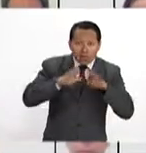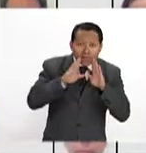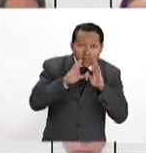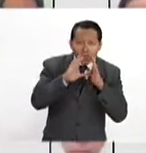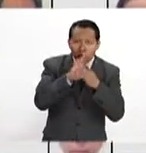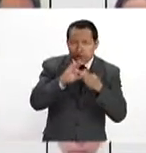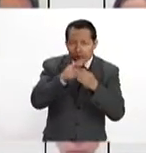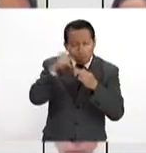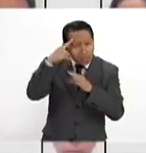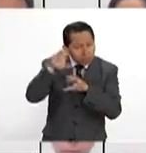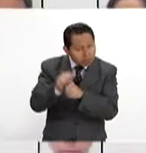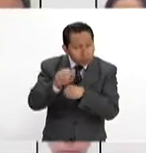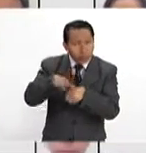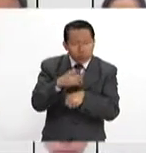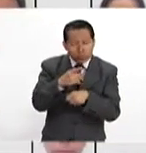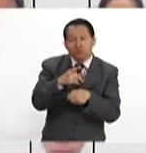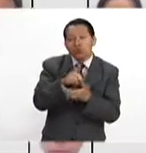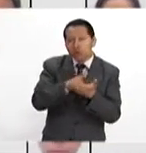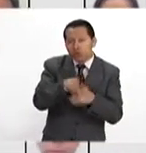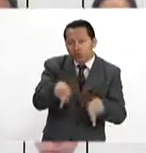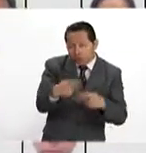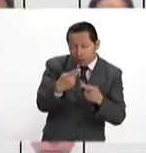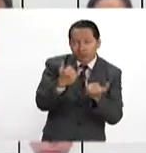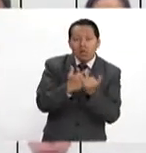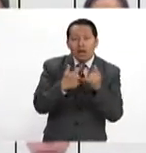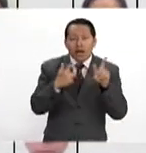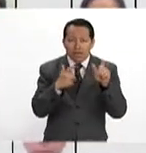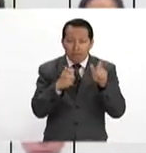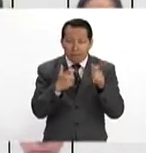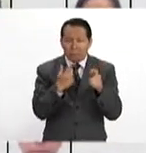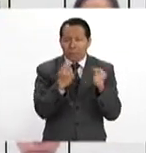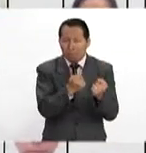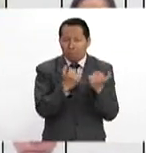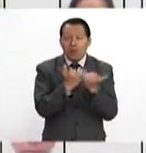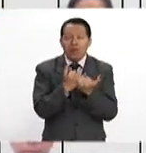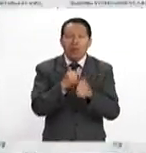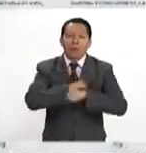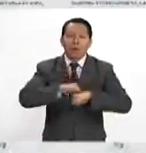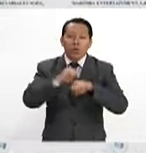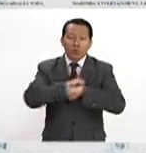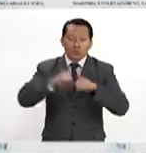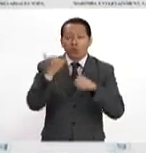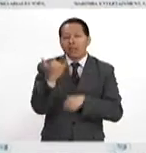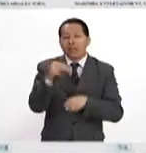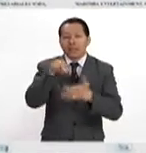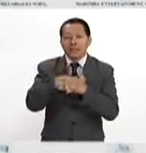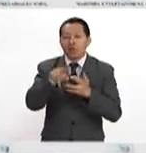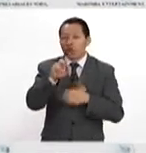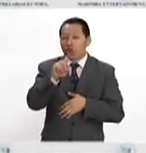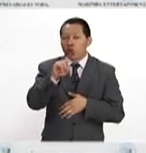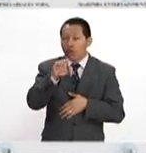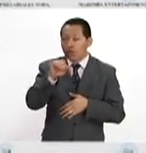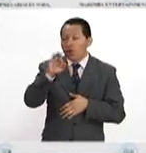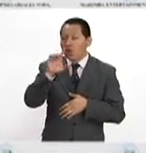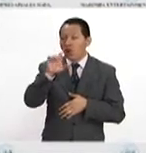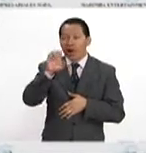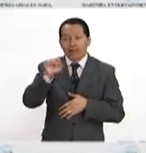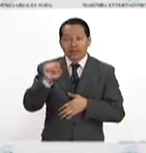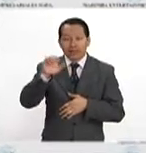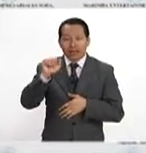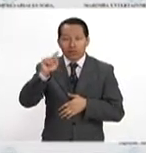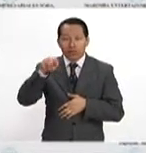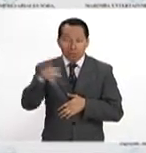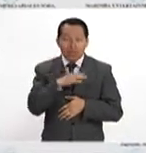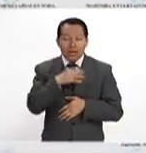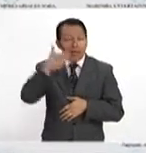delincuencia organizada, violación a la Ley Federal de Armas de Fuego y Explosivos y el asesinato de Rodolfo Torre Cantú, candidato a